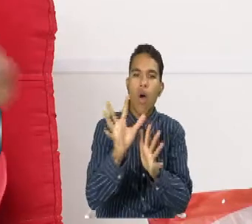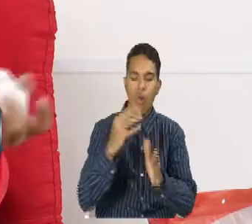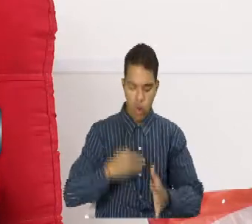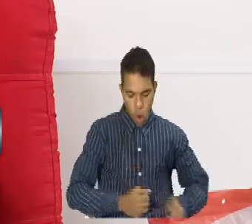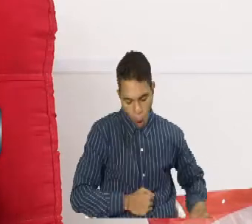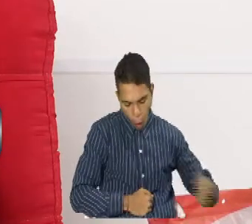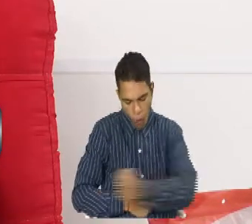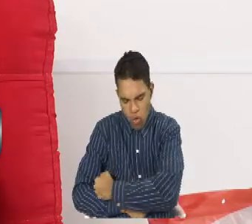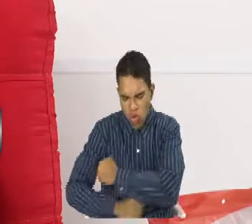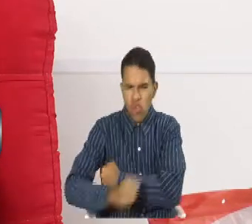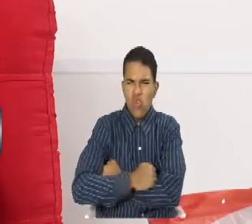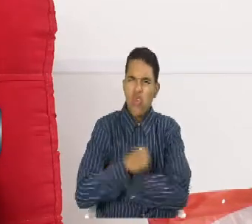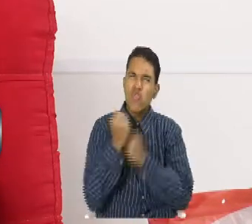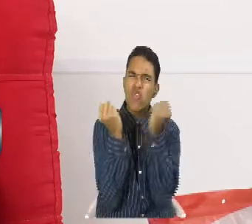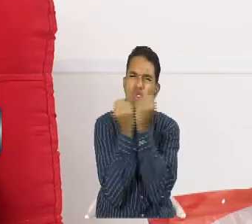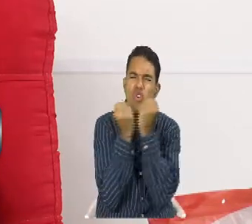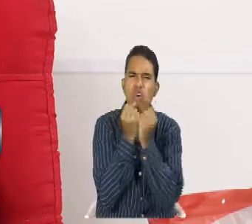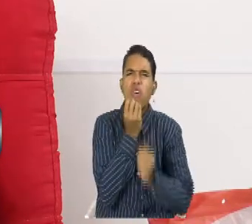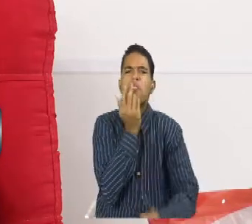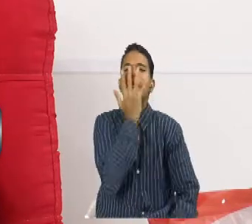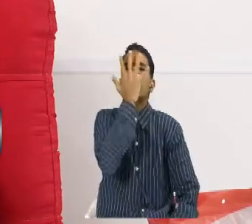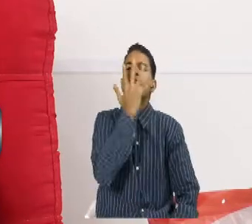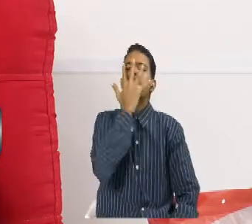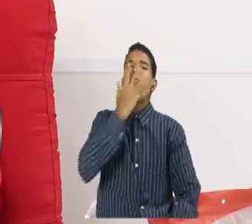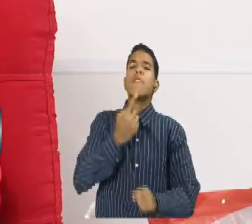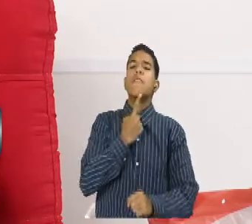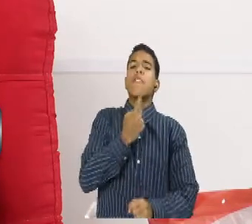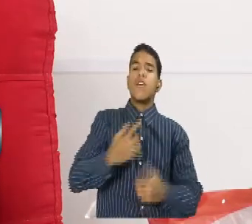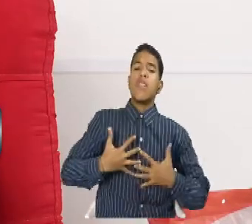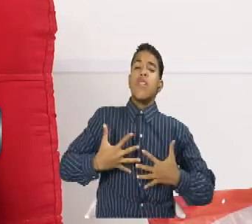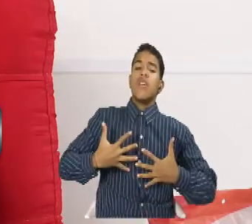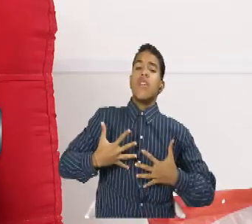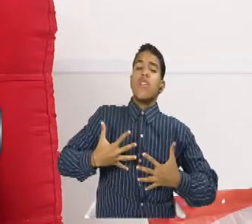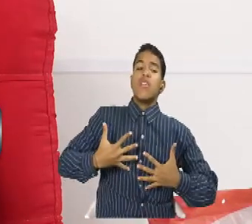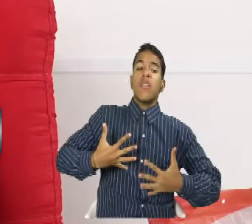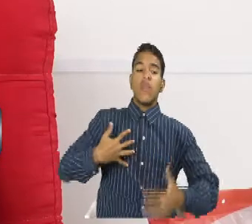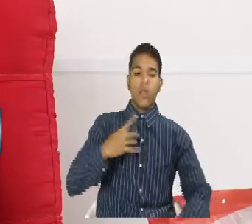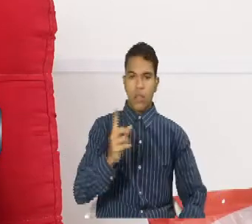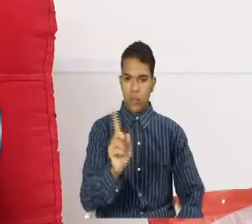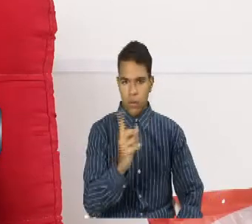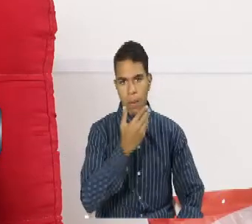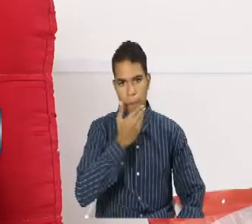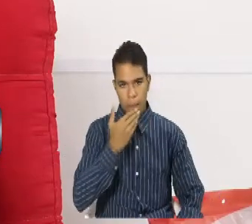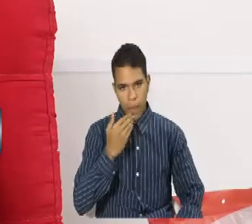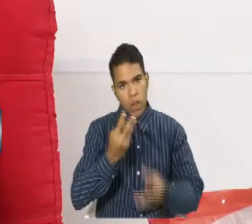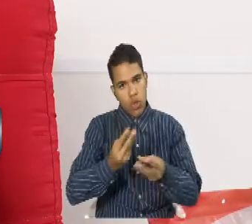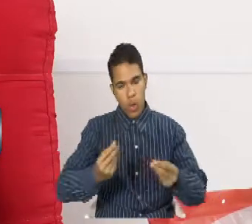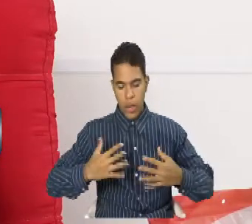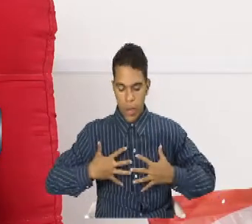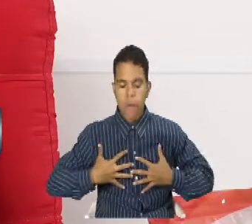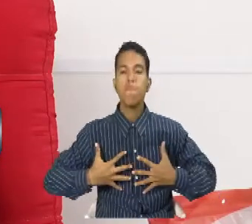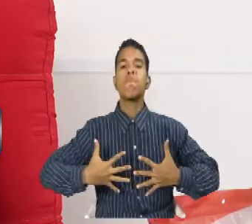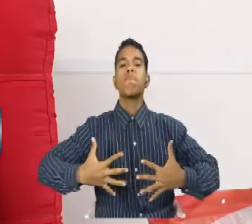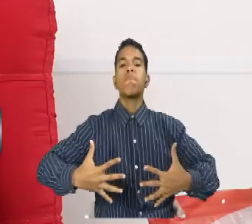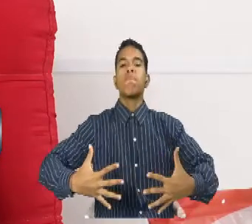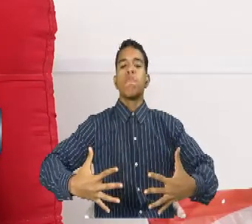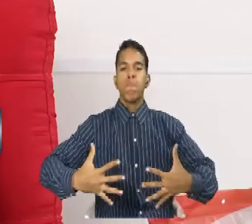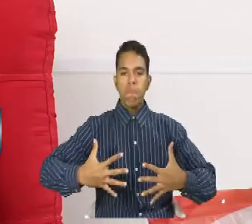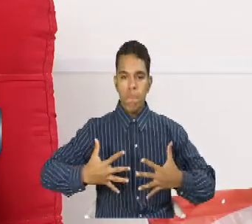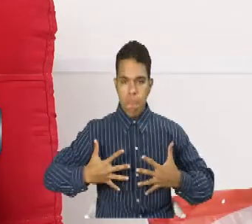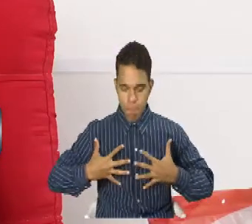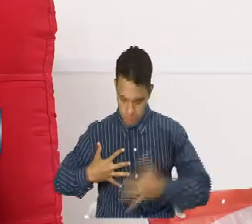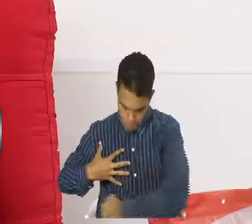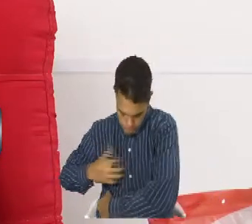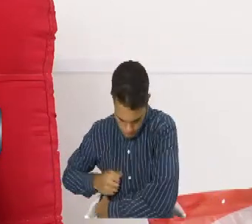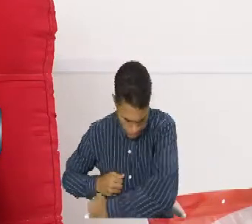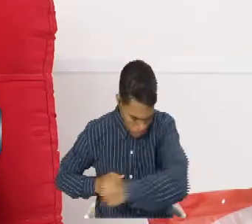y vascularización en la zona que ha sido trabajada. ¿Sí? Esto se manda, la más apretadita, es cuando se manda después de